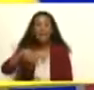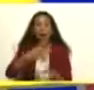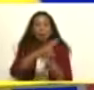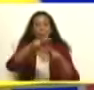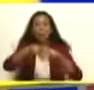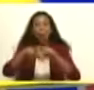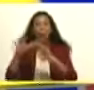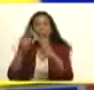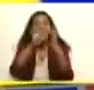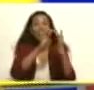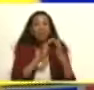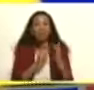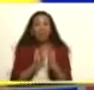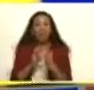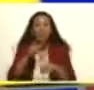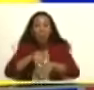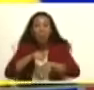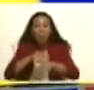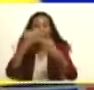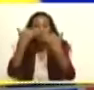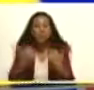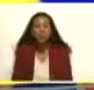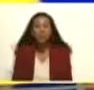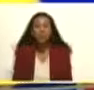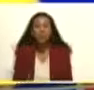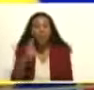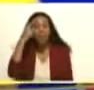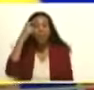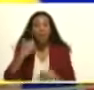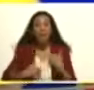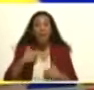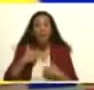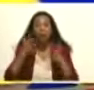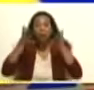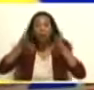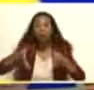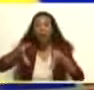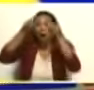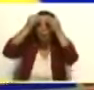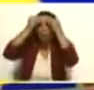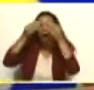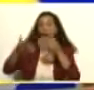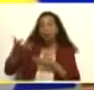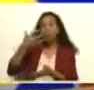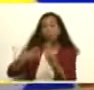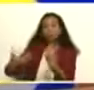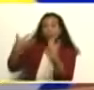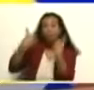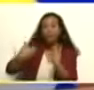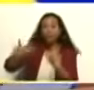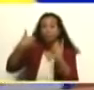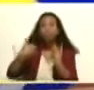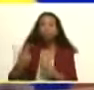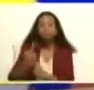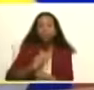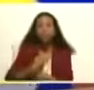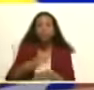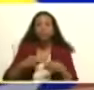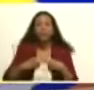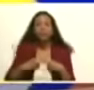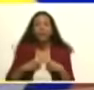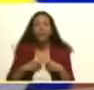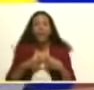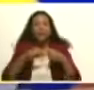todos conectados en este momento recibiendo las orientaciones. Bueno, mi comandante en jefe. El CLAP desde